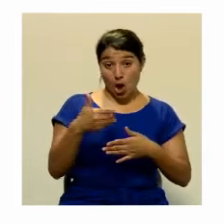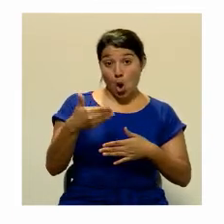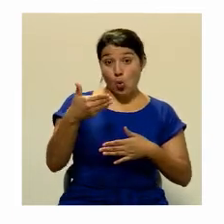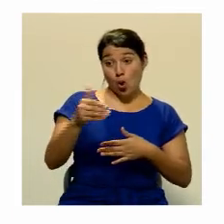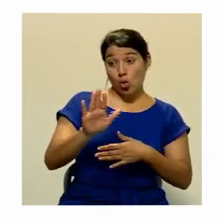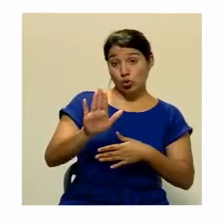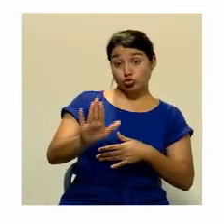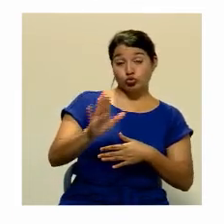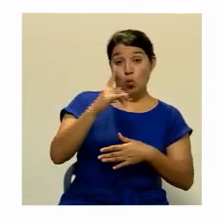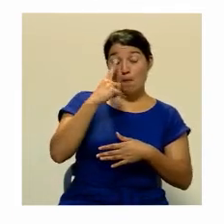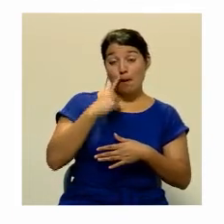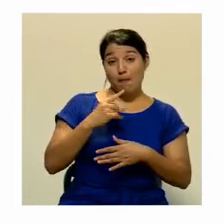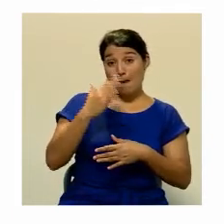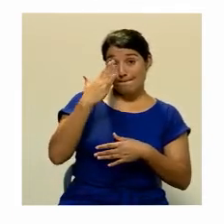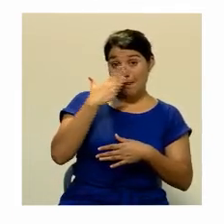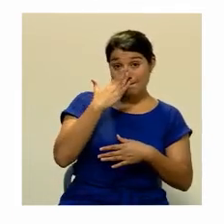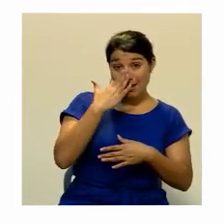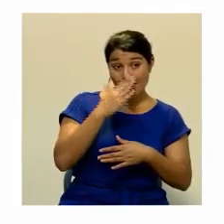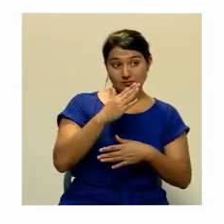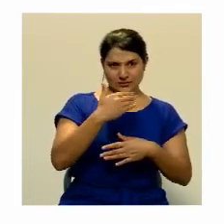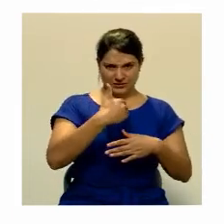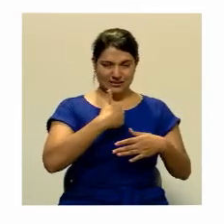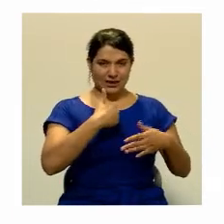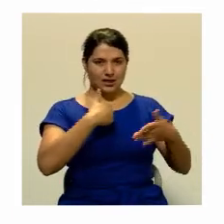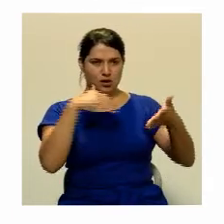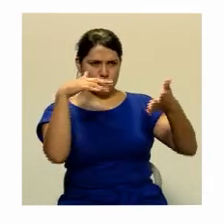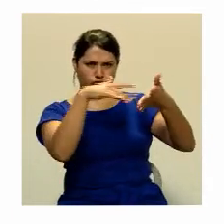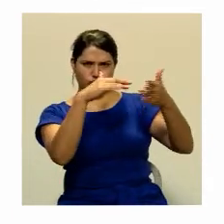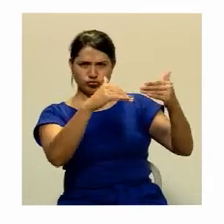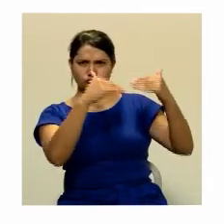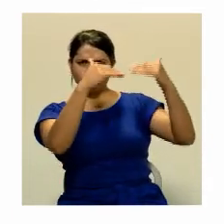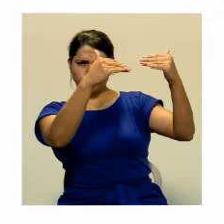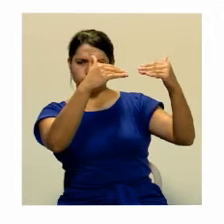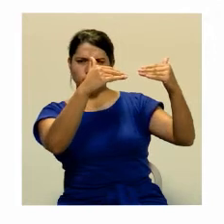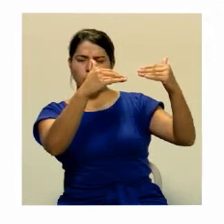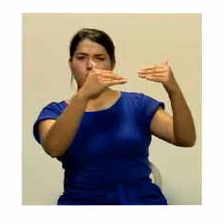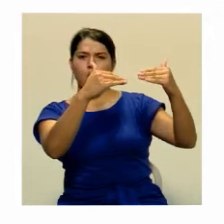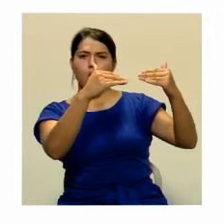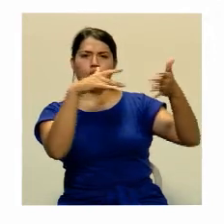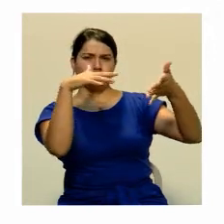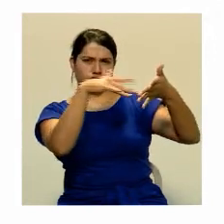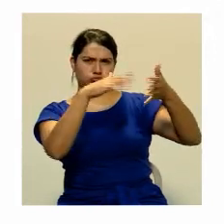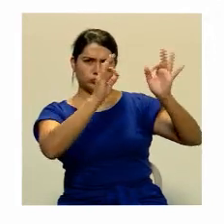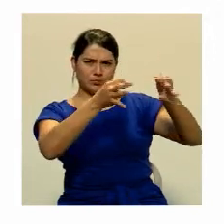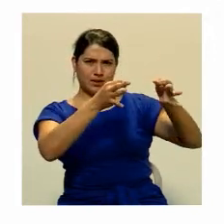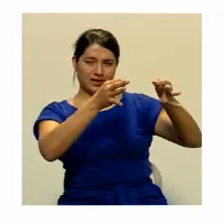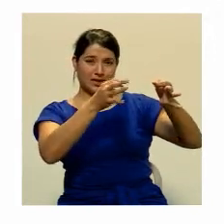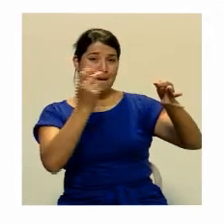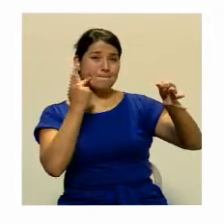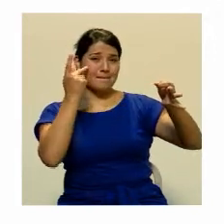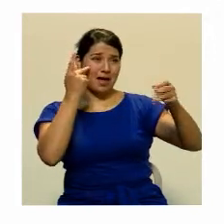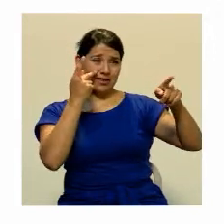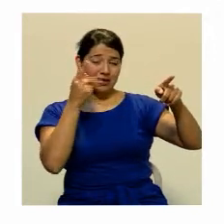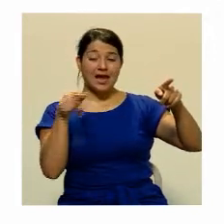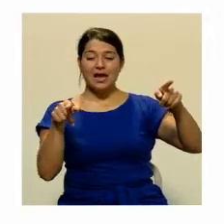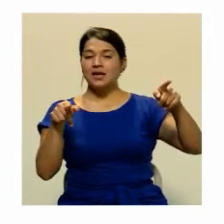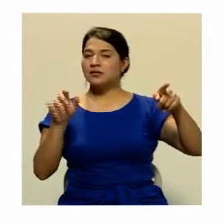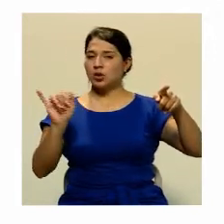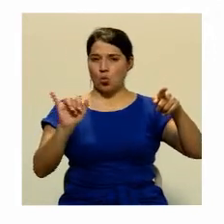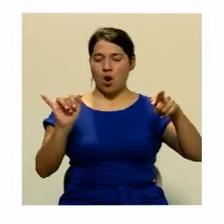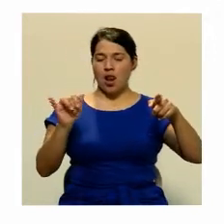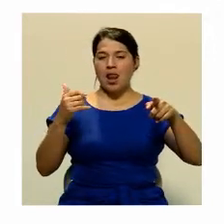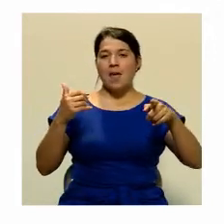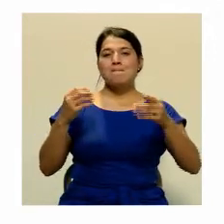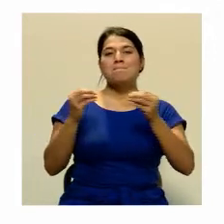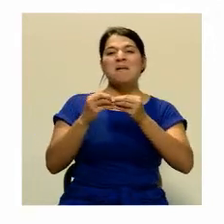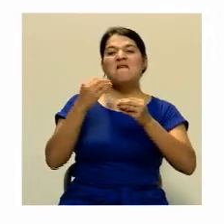madres tienen un nivel educativo más alto, tienen más probabilidad de tener más éxito en el colegio o en la